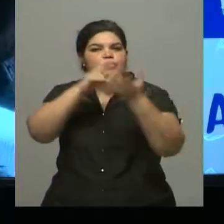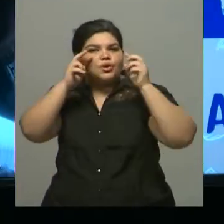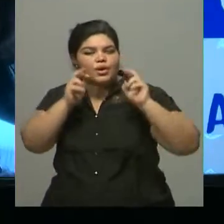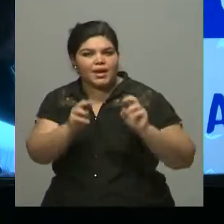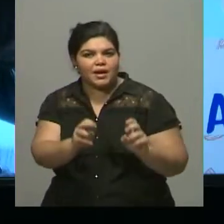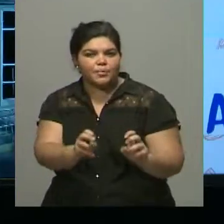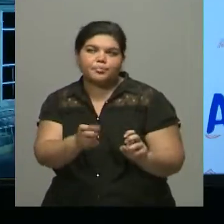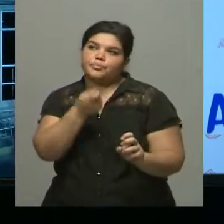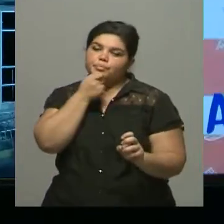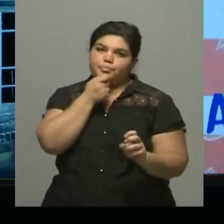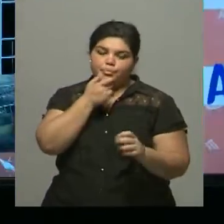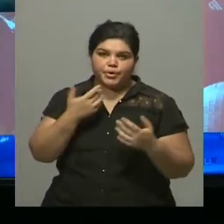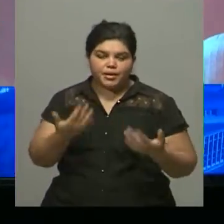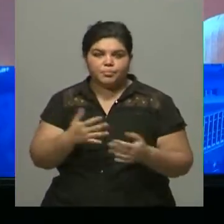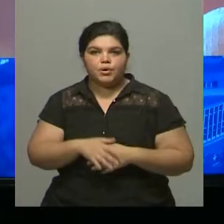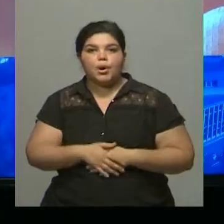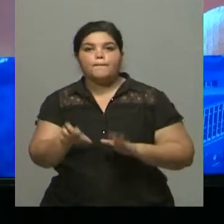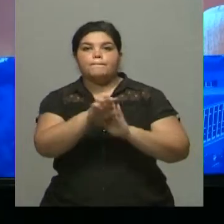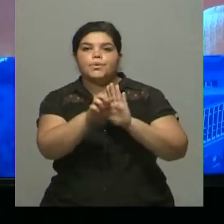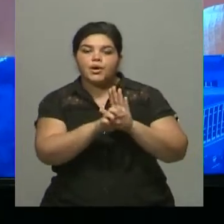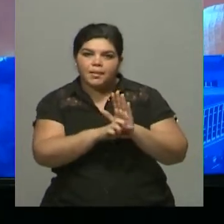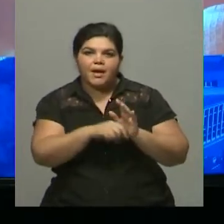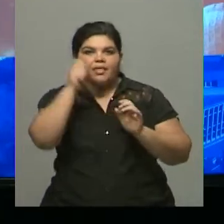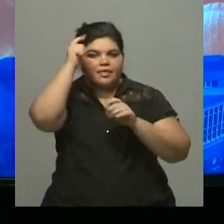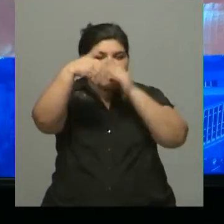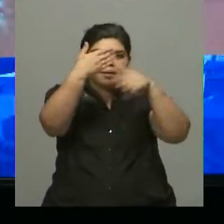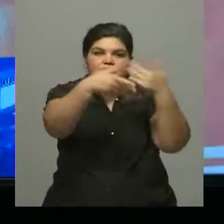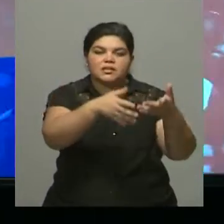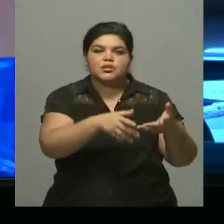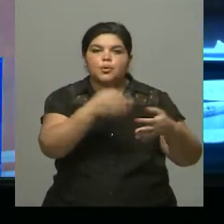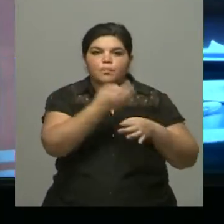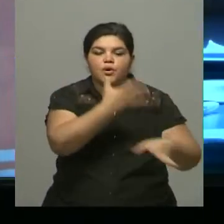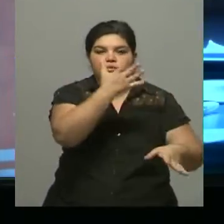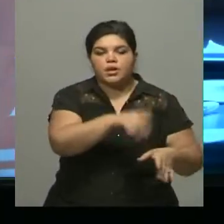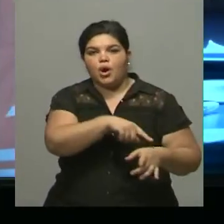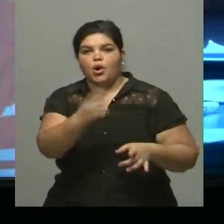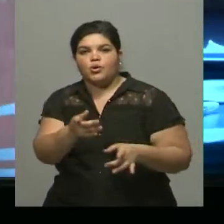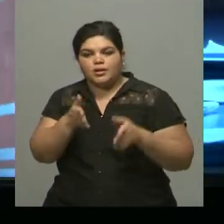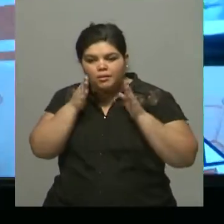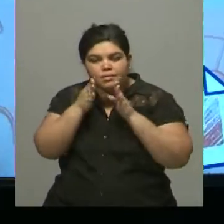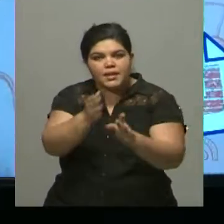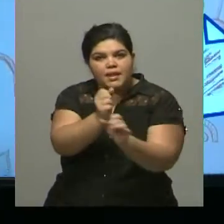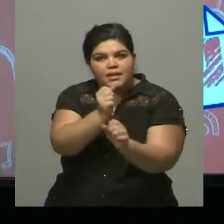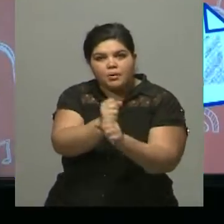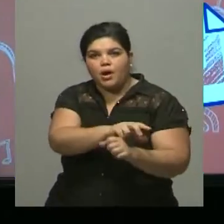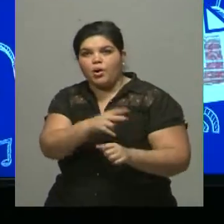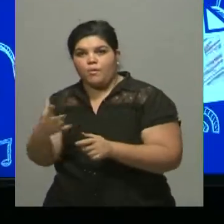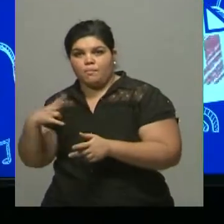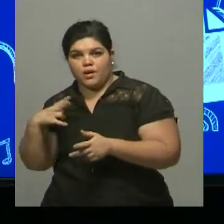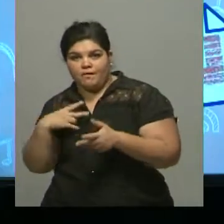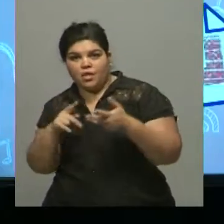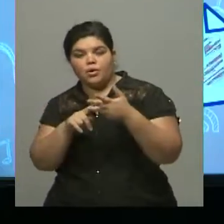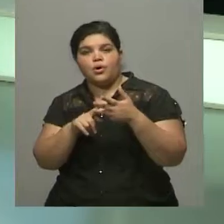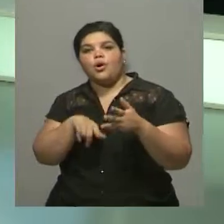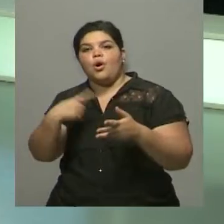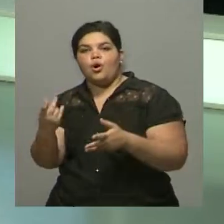nosotros tenemos programas de formación profesional, entrenamientos para el trabajo, formación en el ámbito privado y después programas de inserción